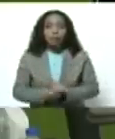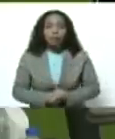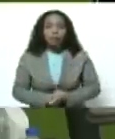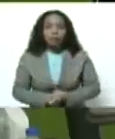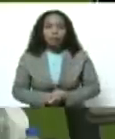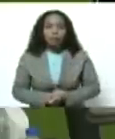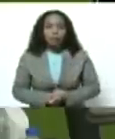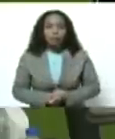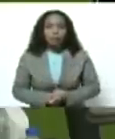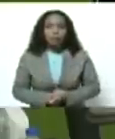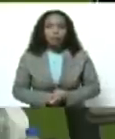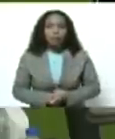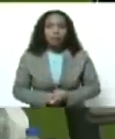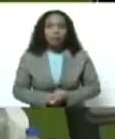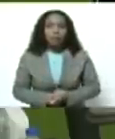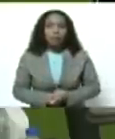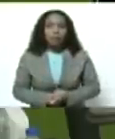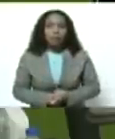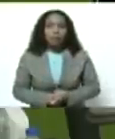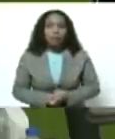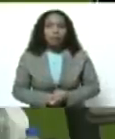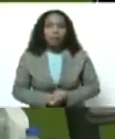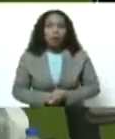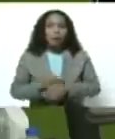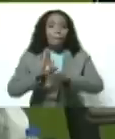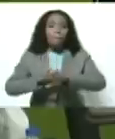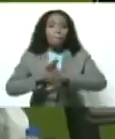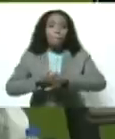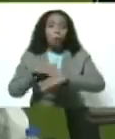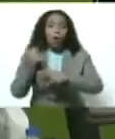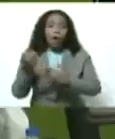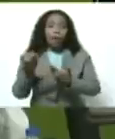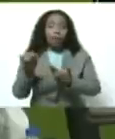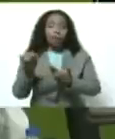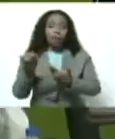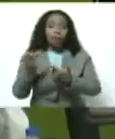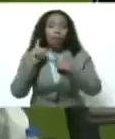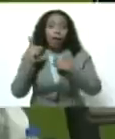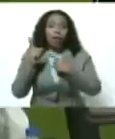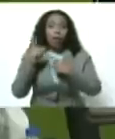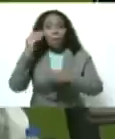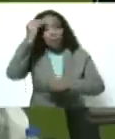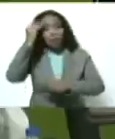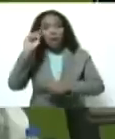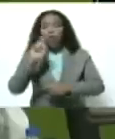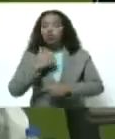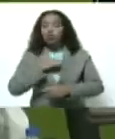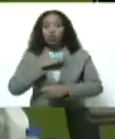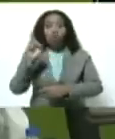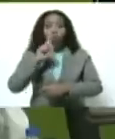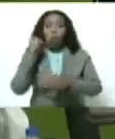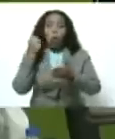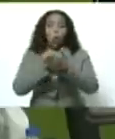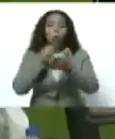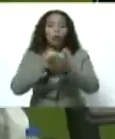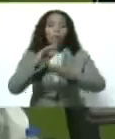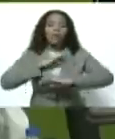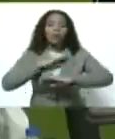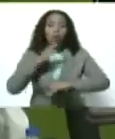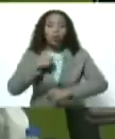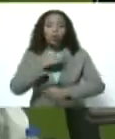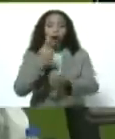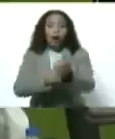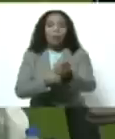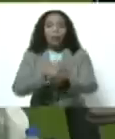fight COVID-19 and not sharing at the time. Porque sencillamente se consideraba que no tenemos que luchar en beneficio de nuestros hermanos y